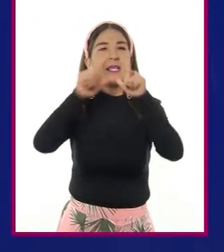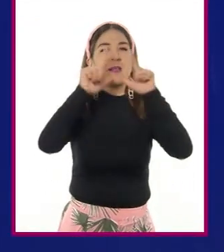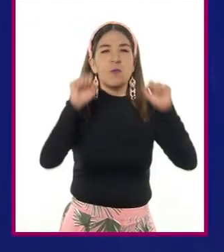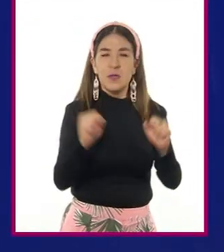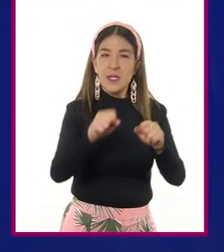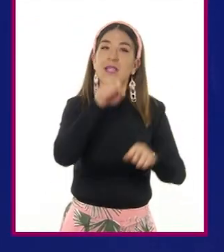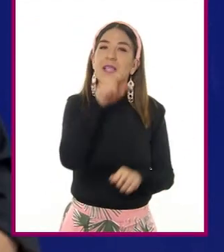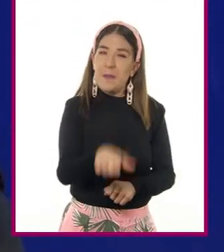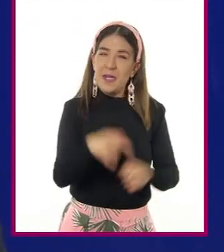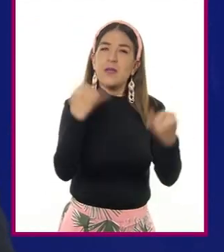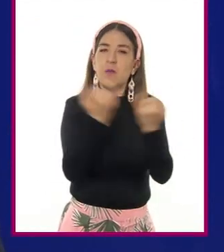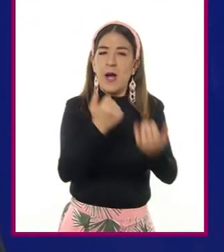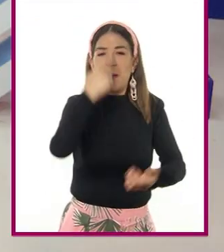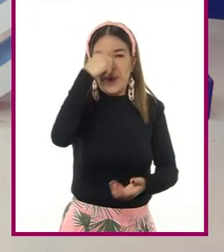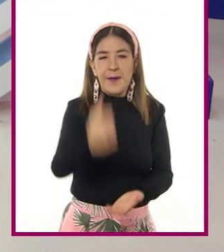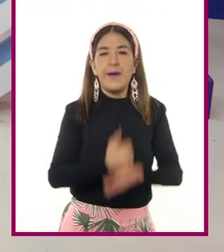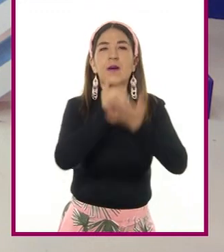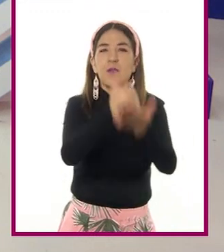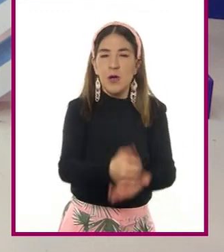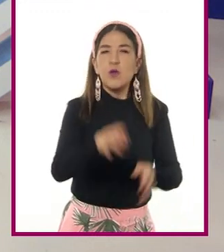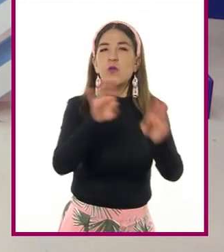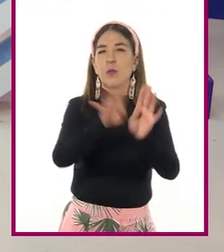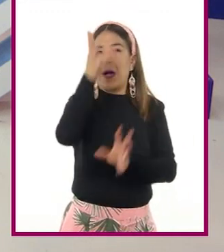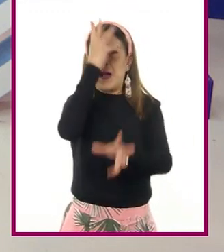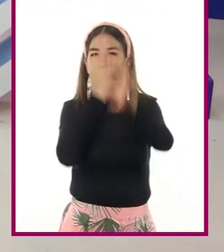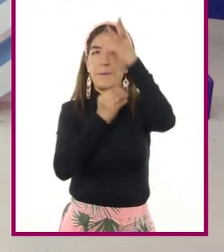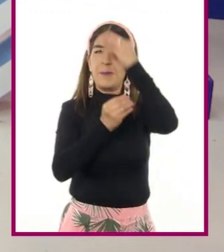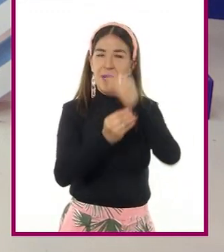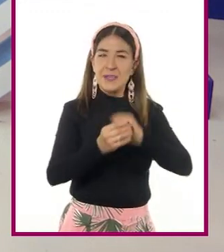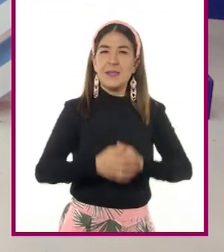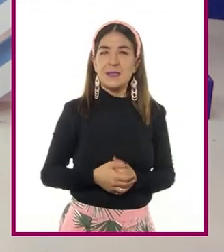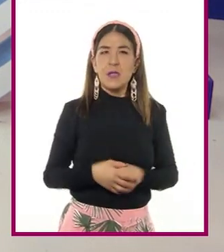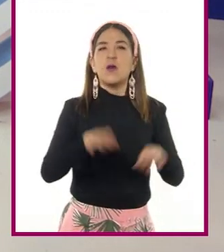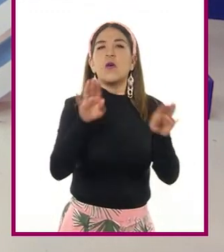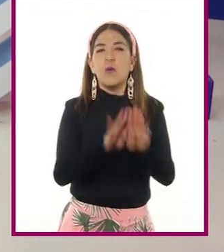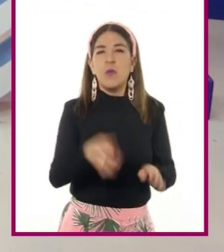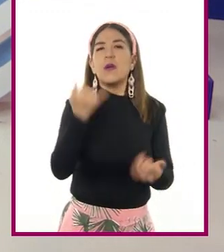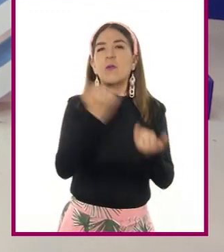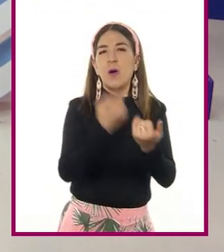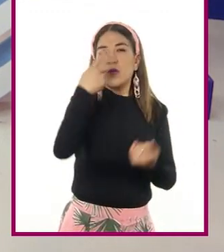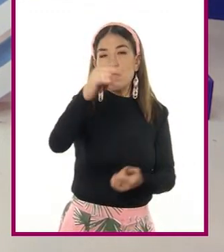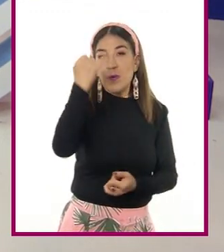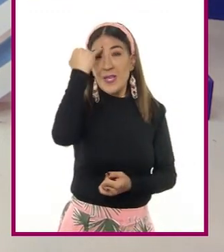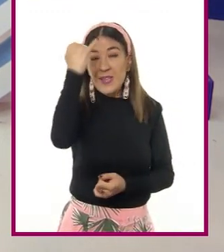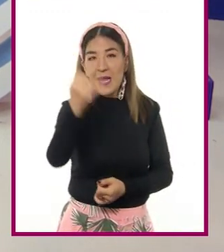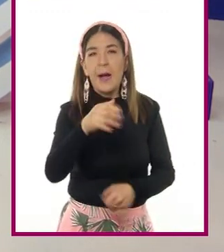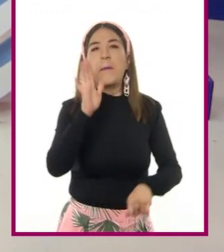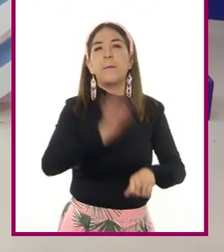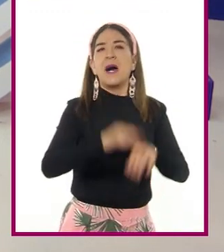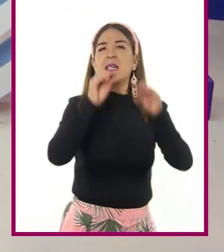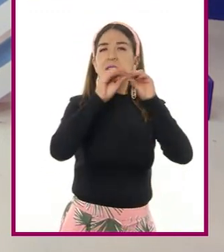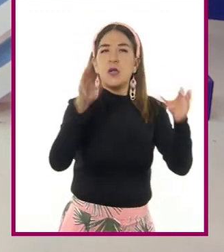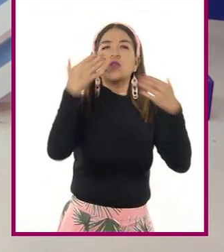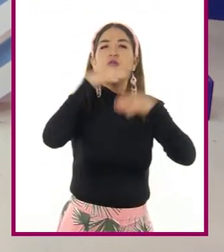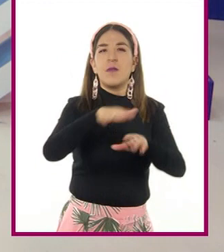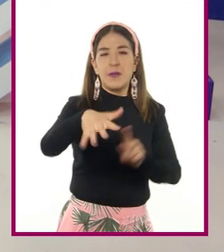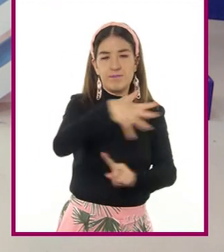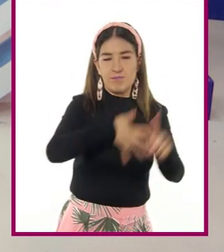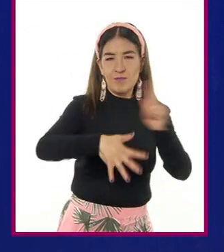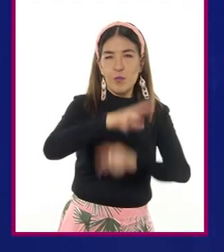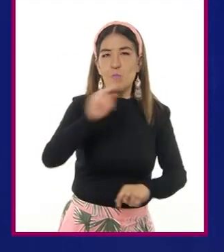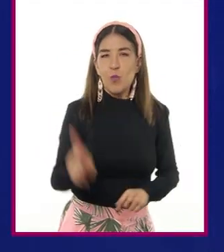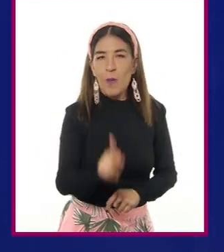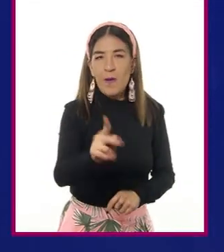lingüística y con esto les ayudaré en su aprendizaje o a tener una idea más clara sobre una población